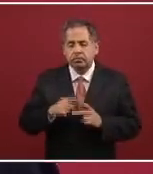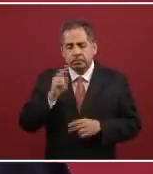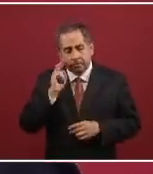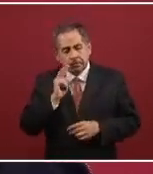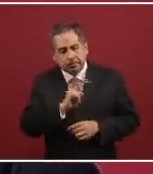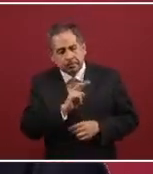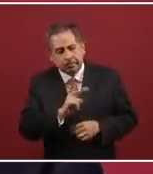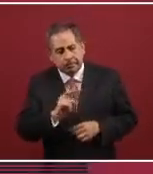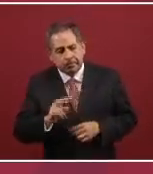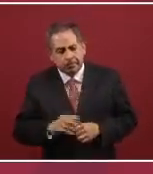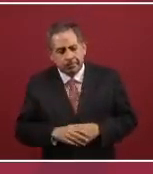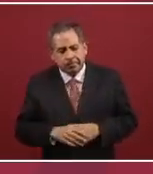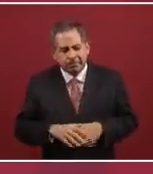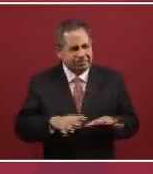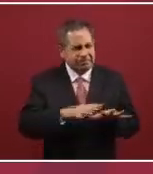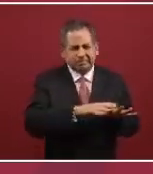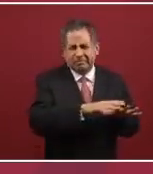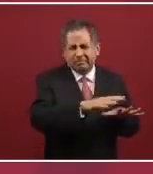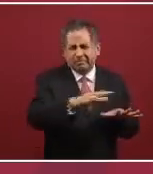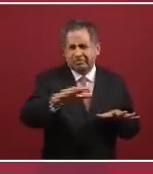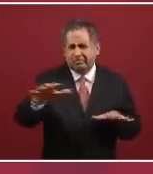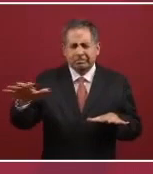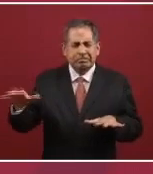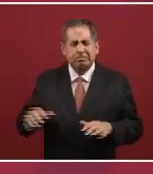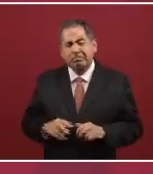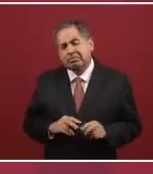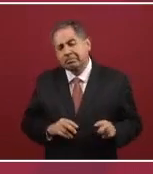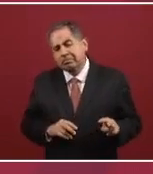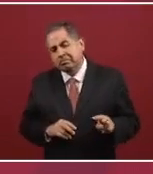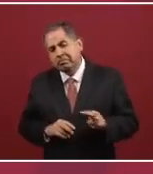que era general.